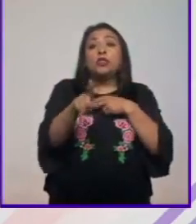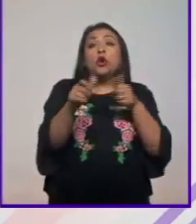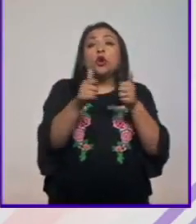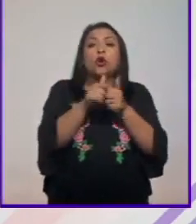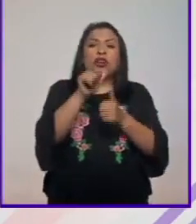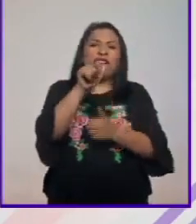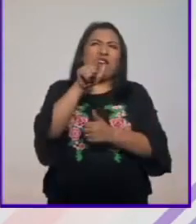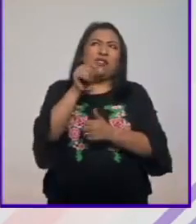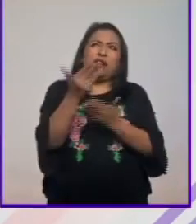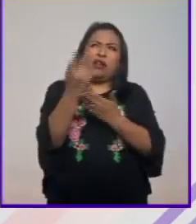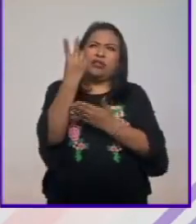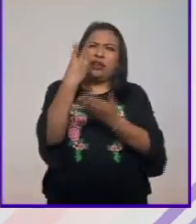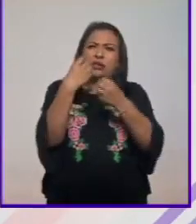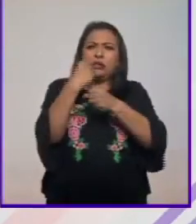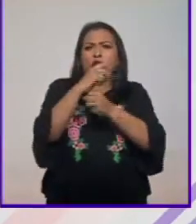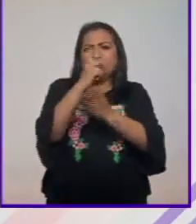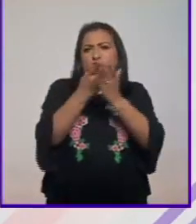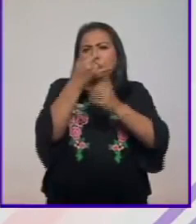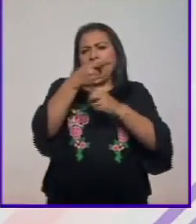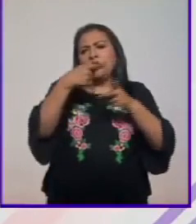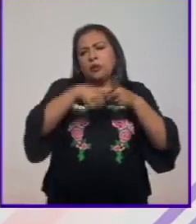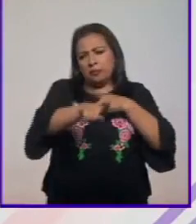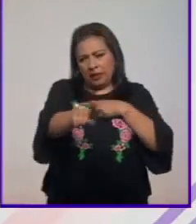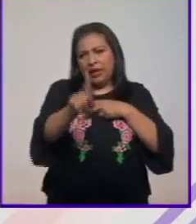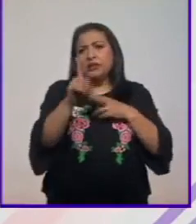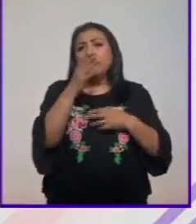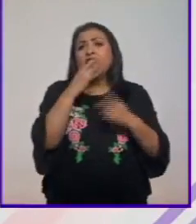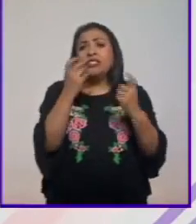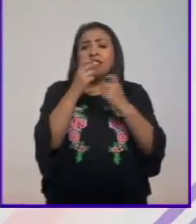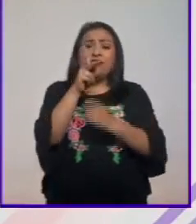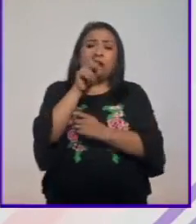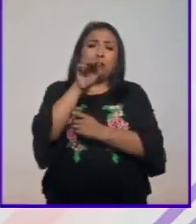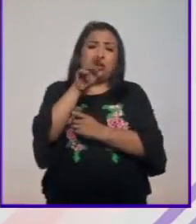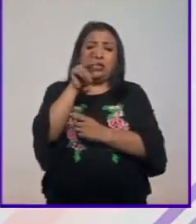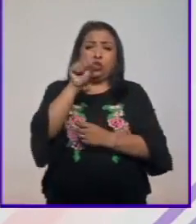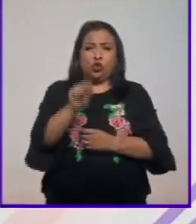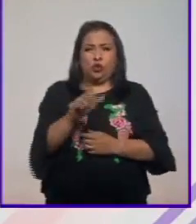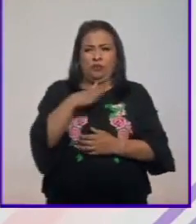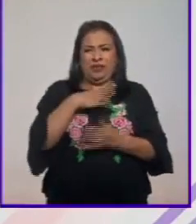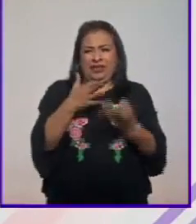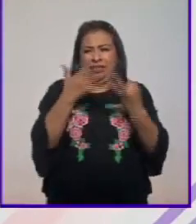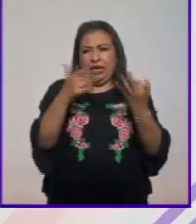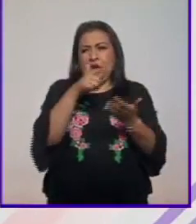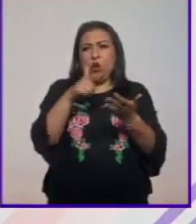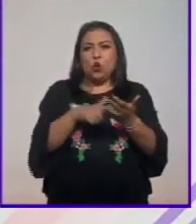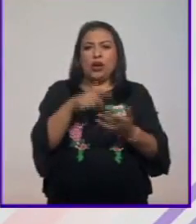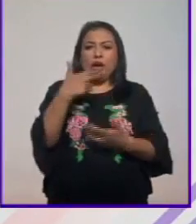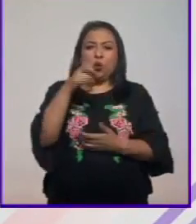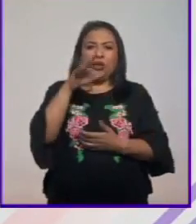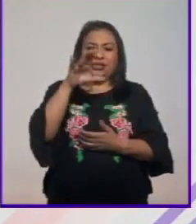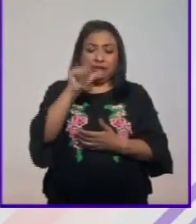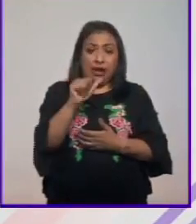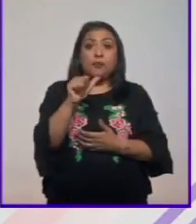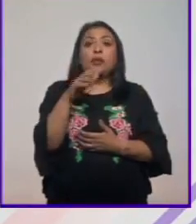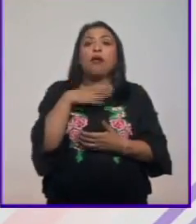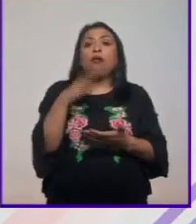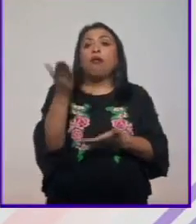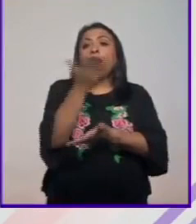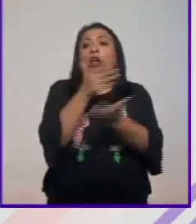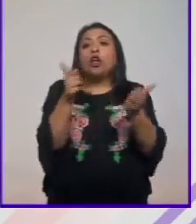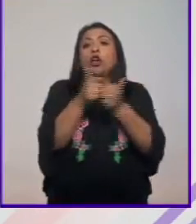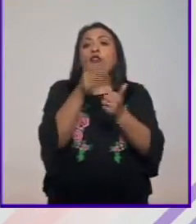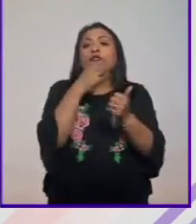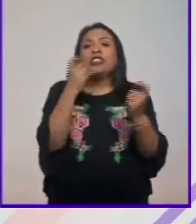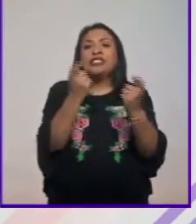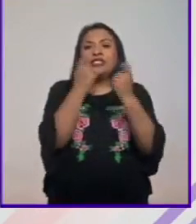Nabila Mahan pues hace 3 años. Era un proyecto que el Festival Pirineo Sur de mi tierra, en los Pirineos, en Huesca, tiene un intercambio con el